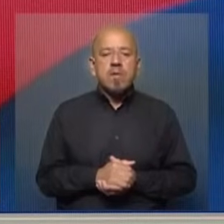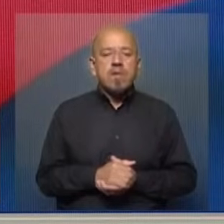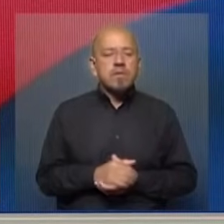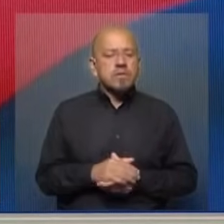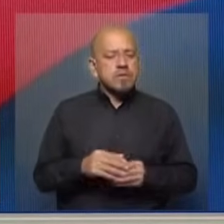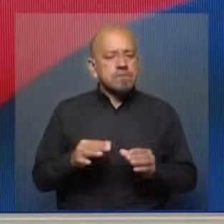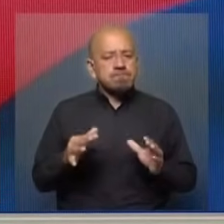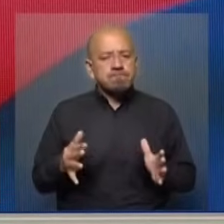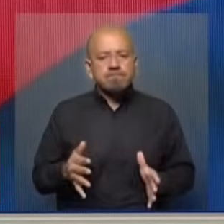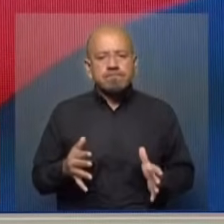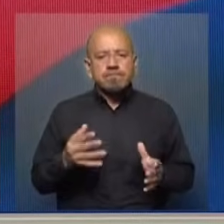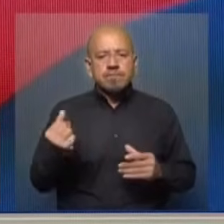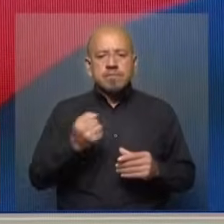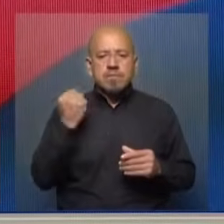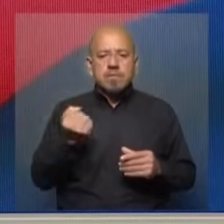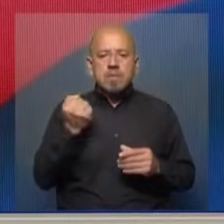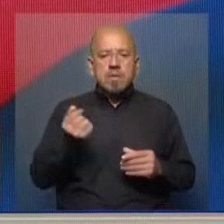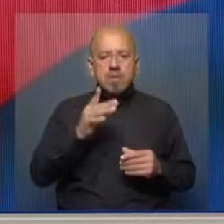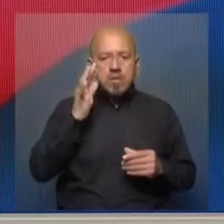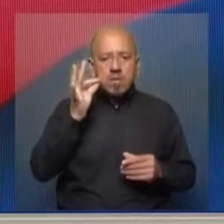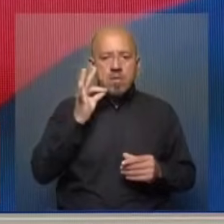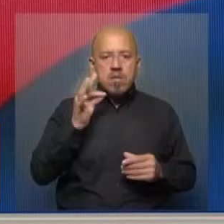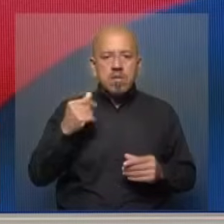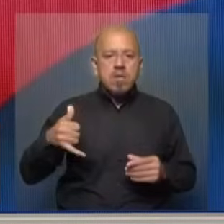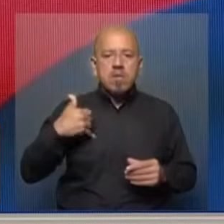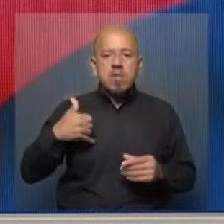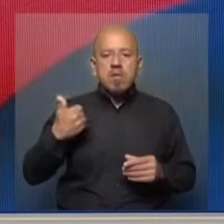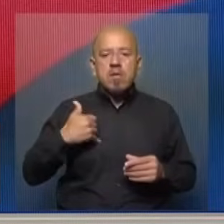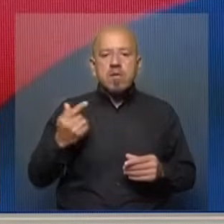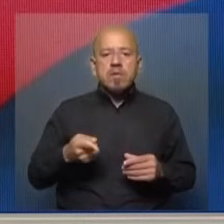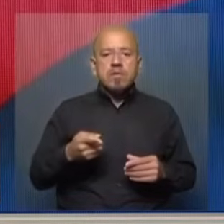Pareciera que es importante darle oportunidades a los jóvenes, ¿no?